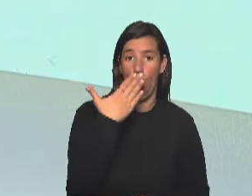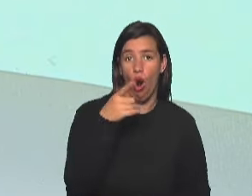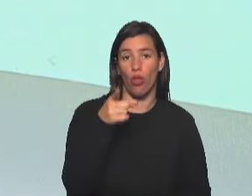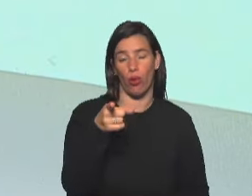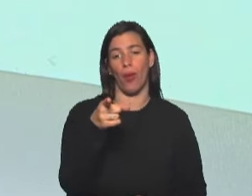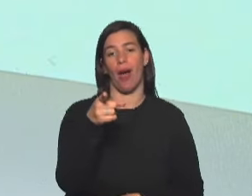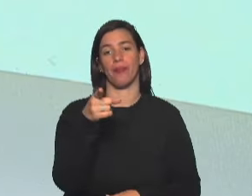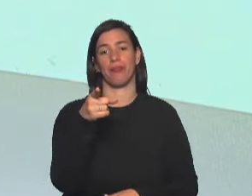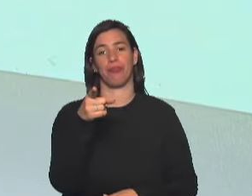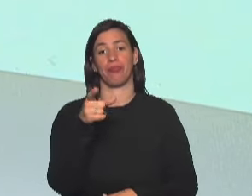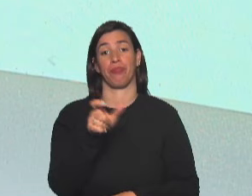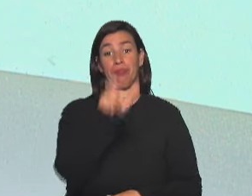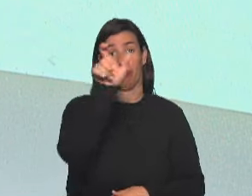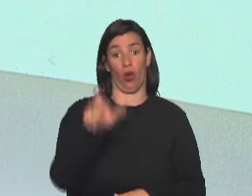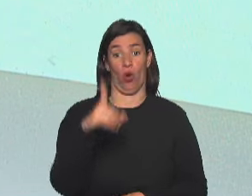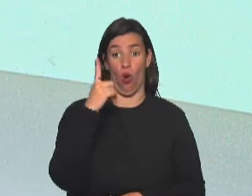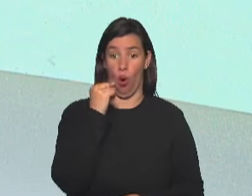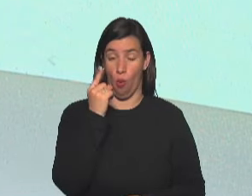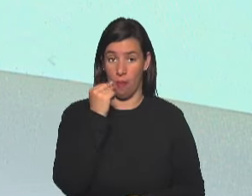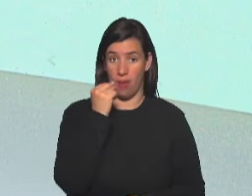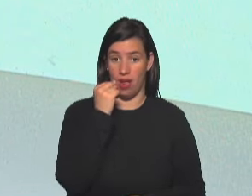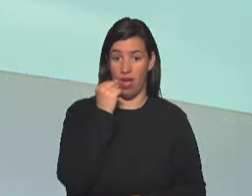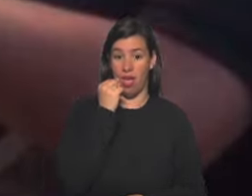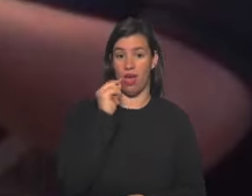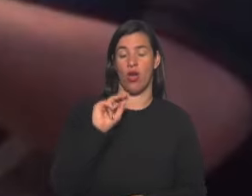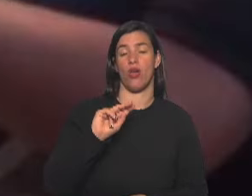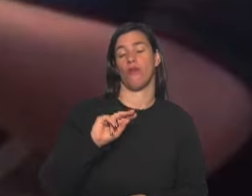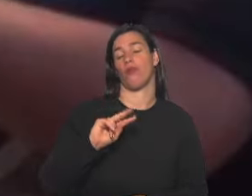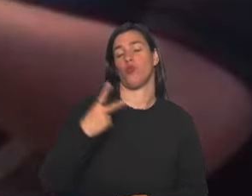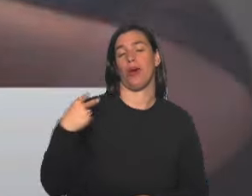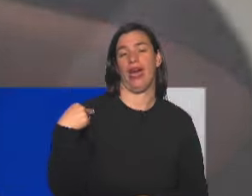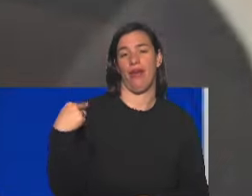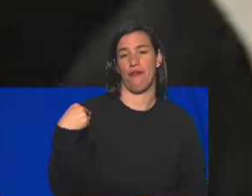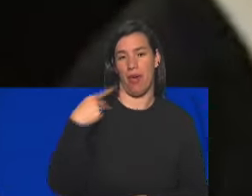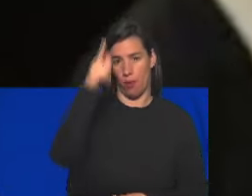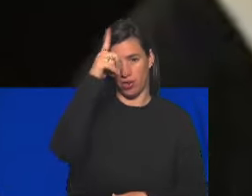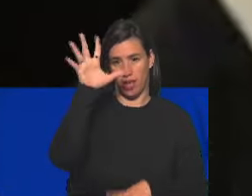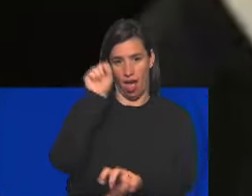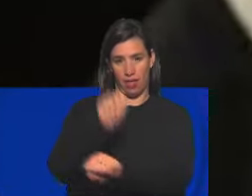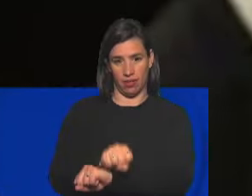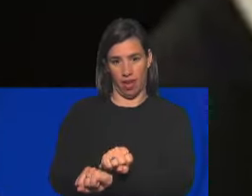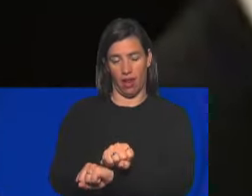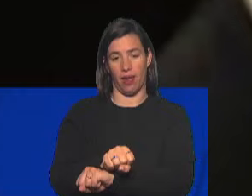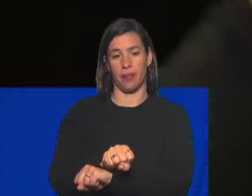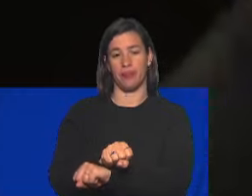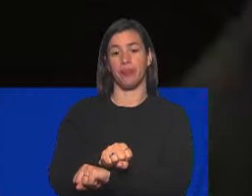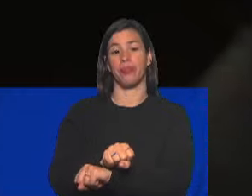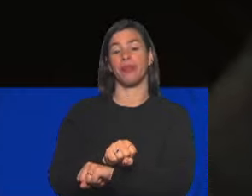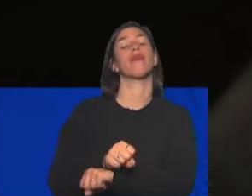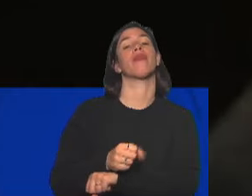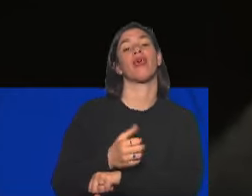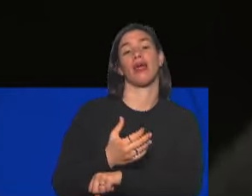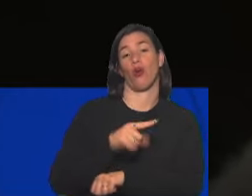un subjefe de la policía en el marco de un operativo concretado en las últimas